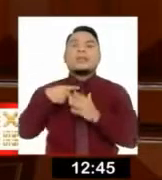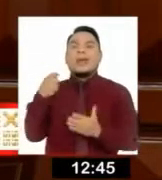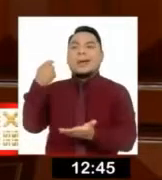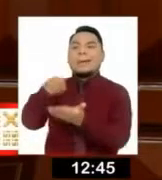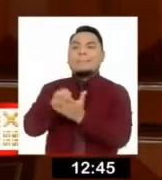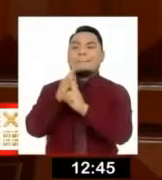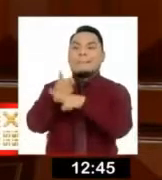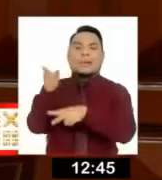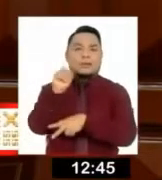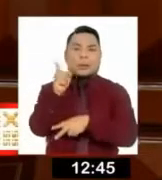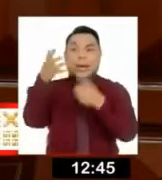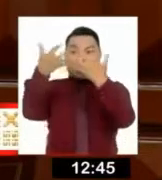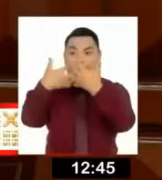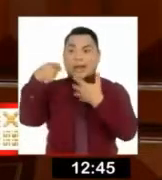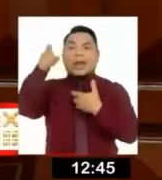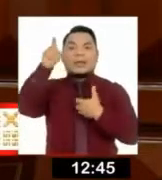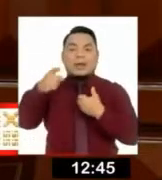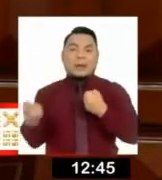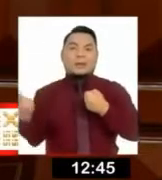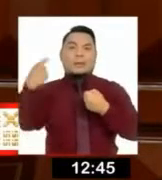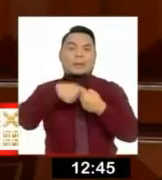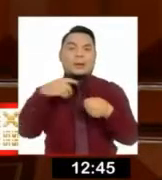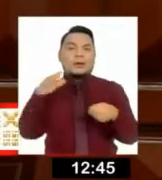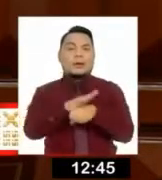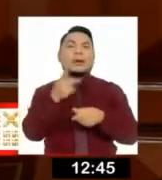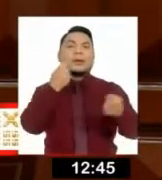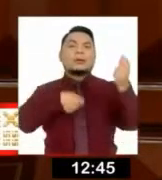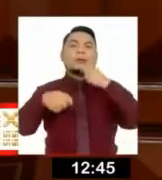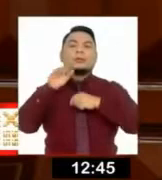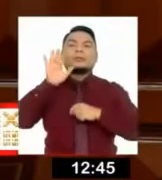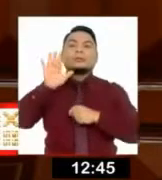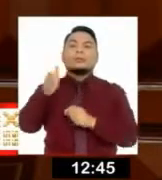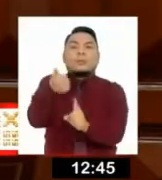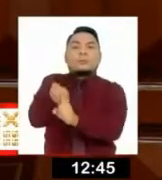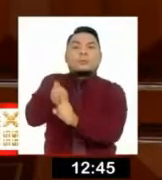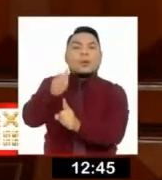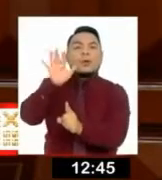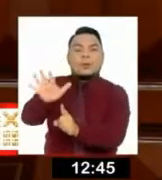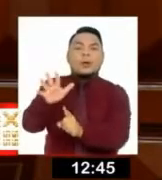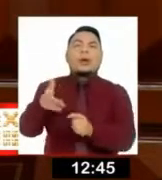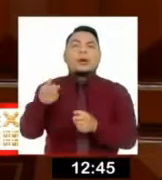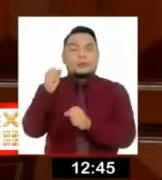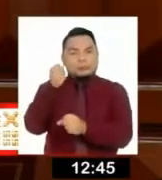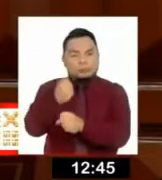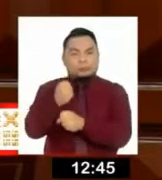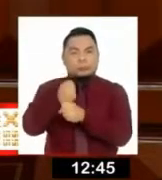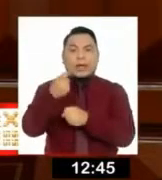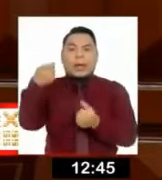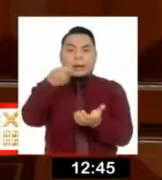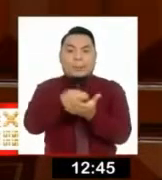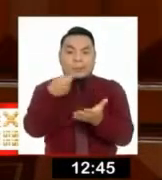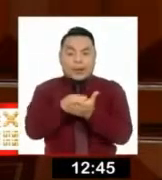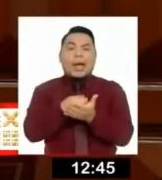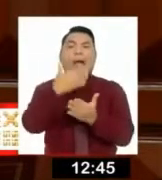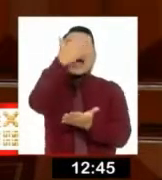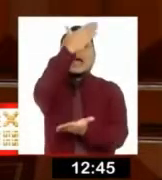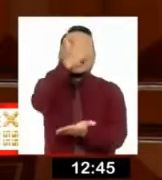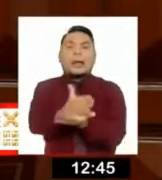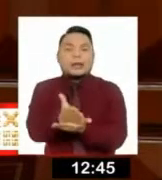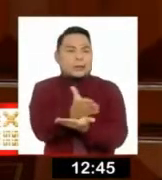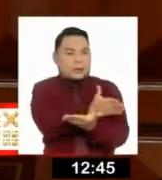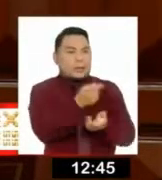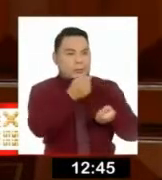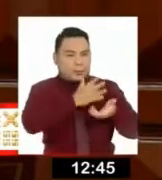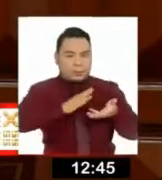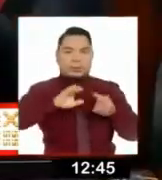esta empresa deberá participar plenamente en el mercado con sus recursos propios, pero con una tasa de ganancia razonable y